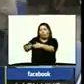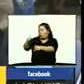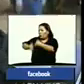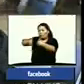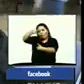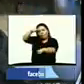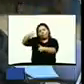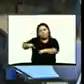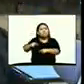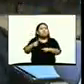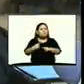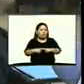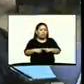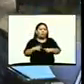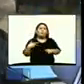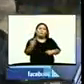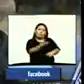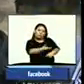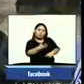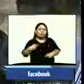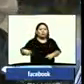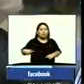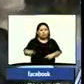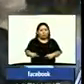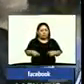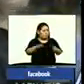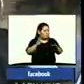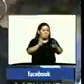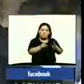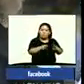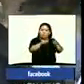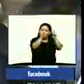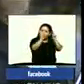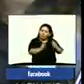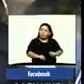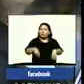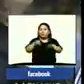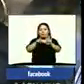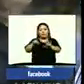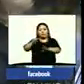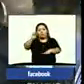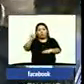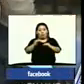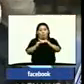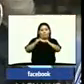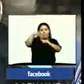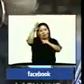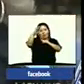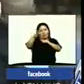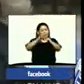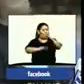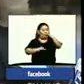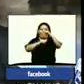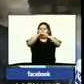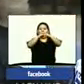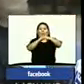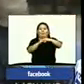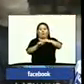que da. Pero siempre nosotros nos mantenemos en el 6%, no nos pasamos, es el piso.